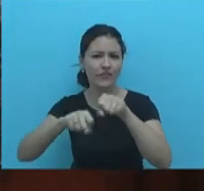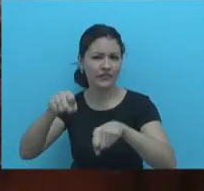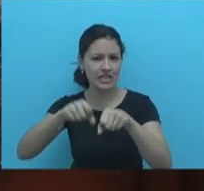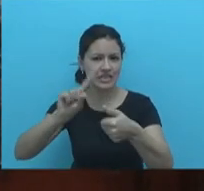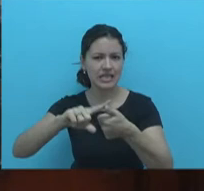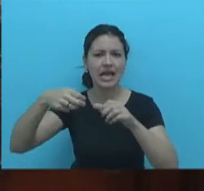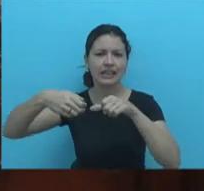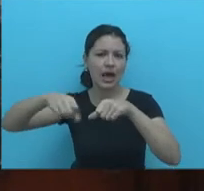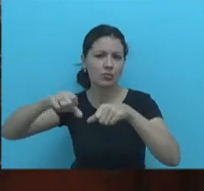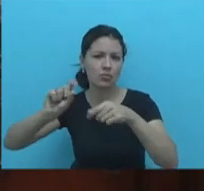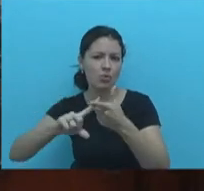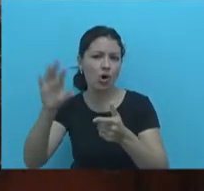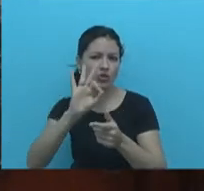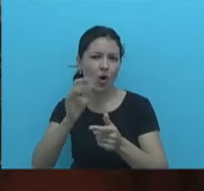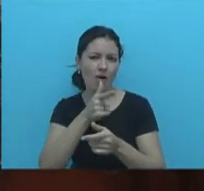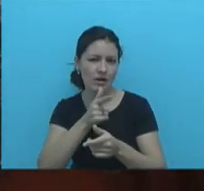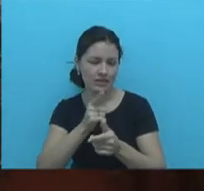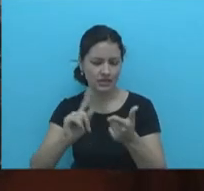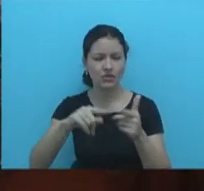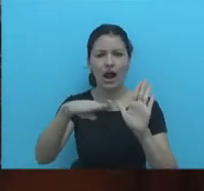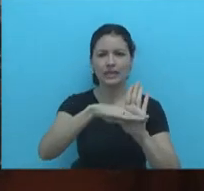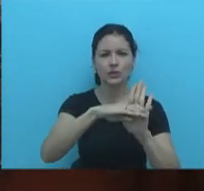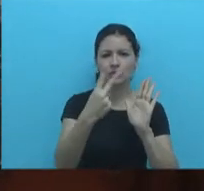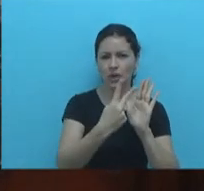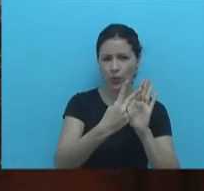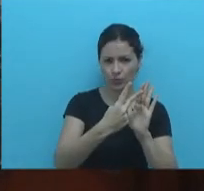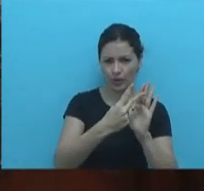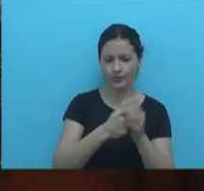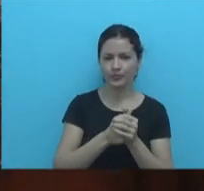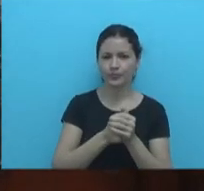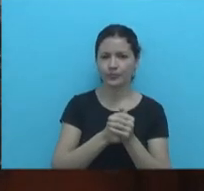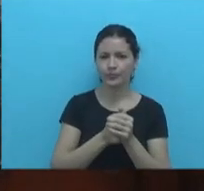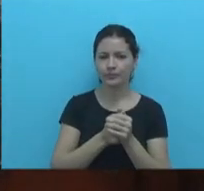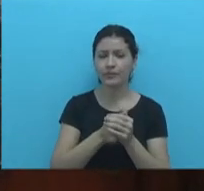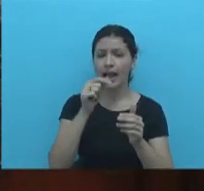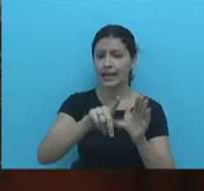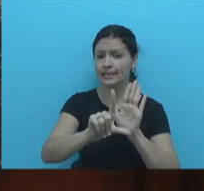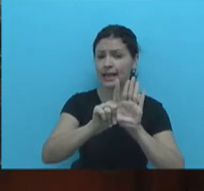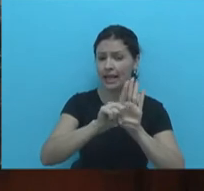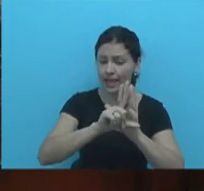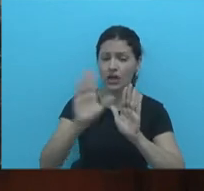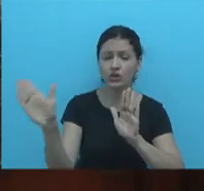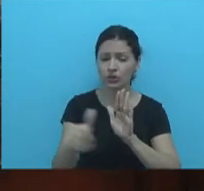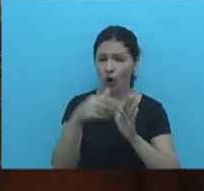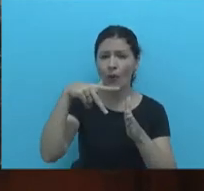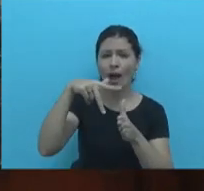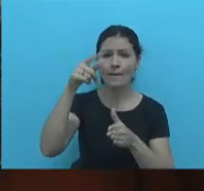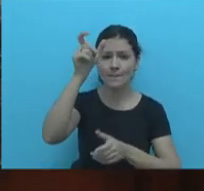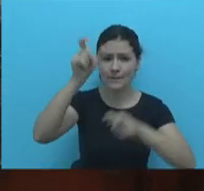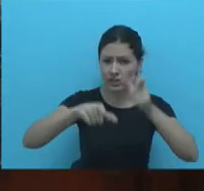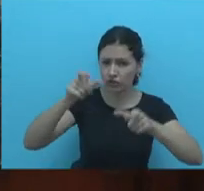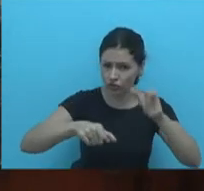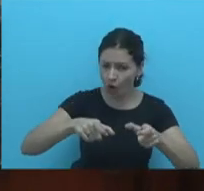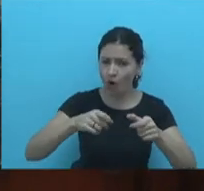o similares. Artículo segundo, sujetos. Quedan comprendidos en la presente ley todas aquellas personas que utilicen